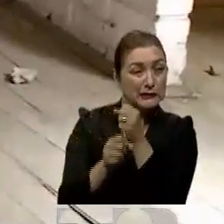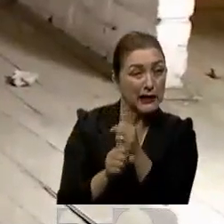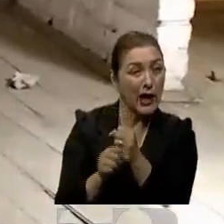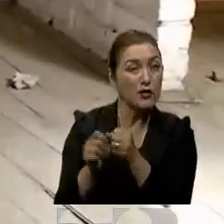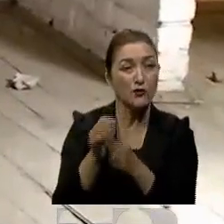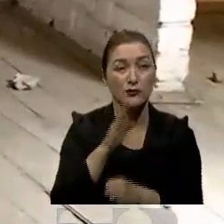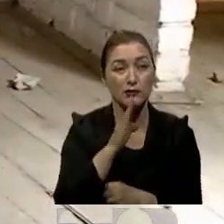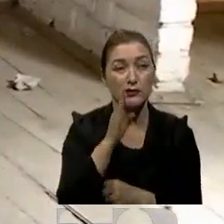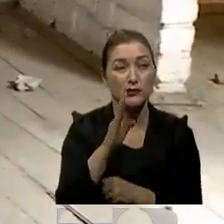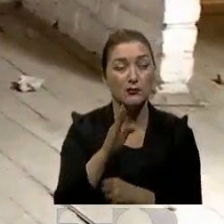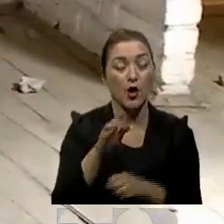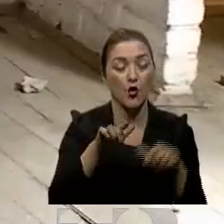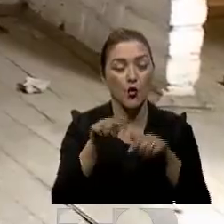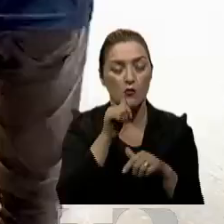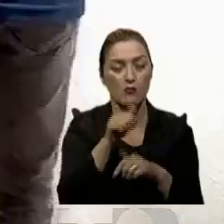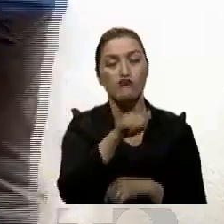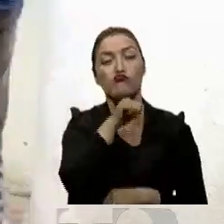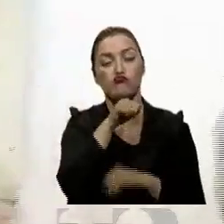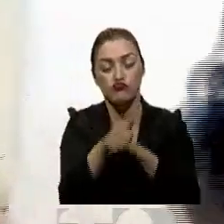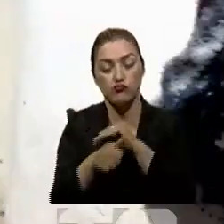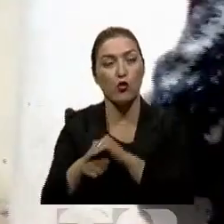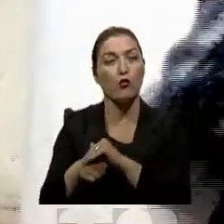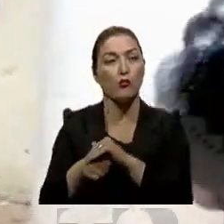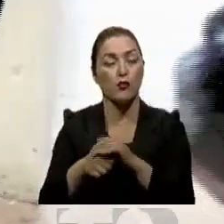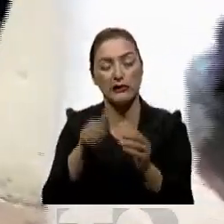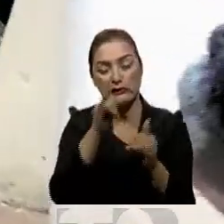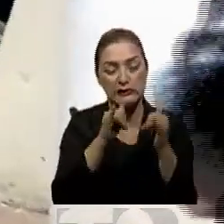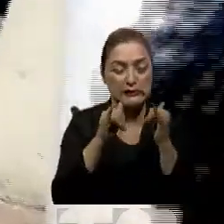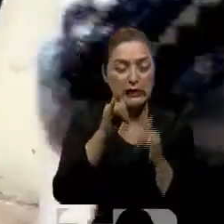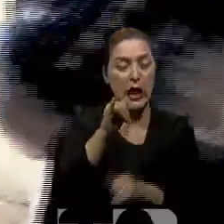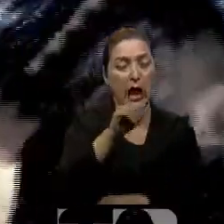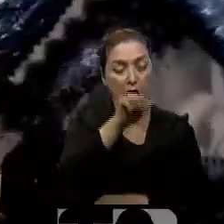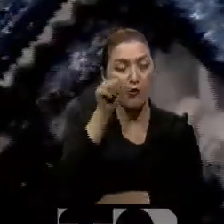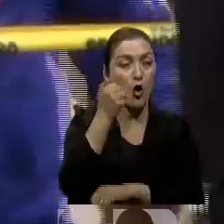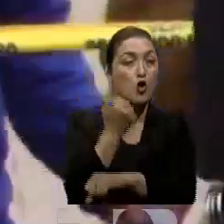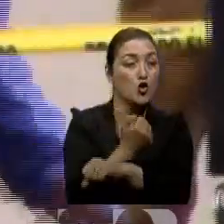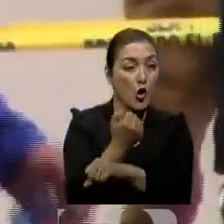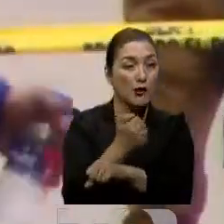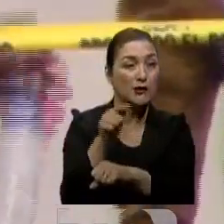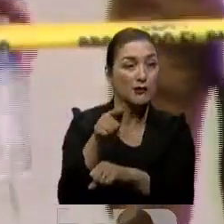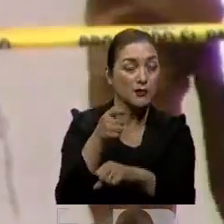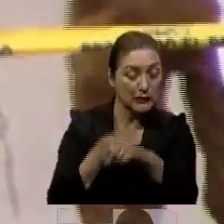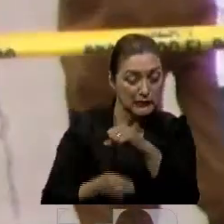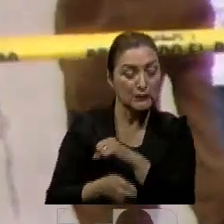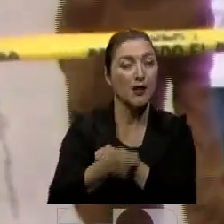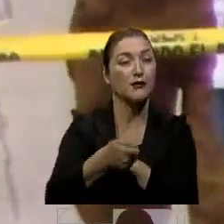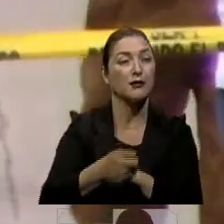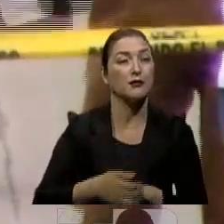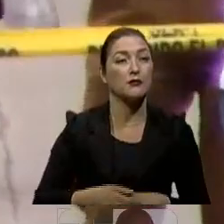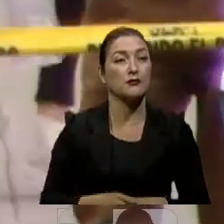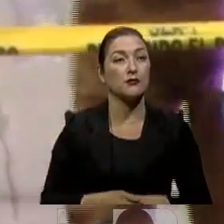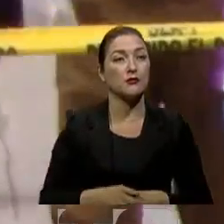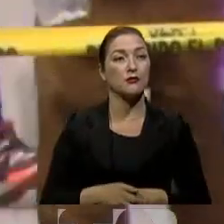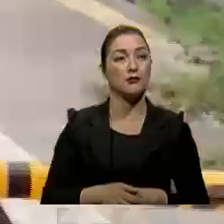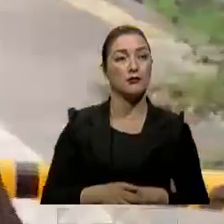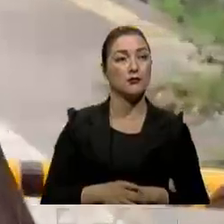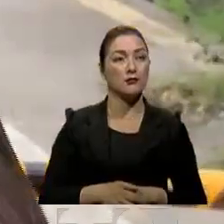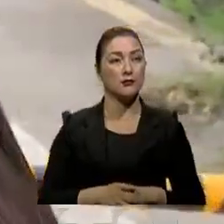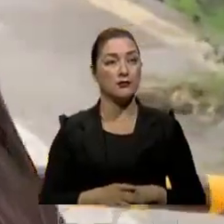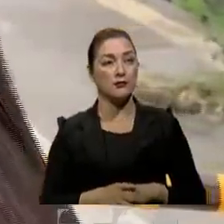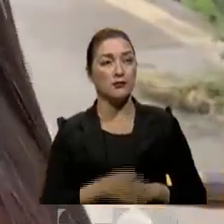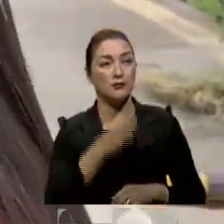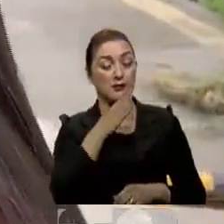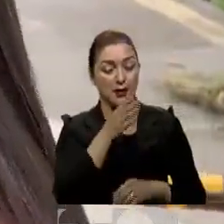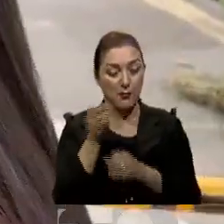forma y que sirve como guarida de delincuentes, alcohólicos y drogadictos, y que ahora fue la escena de un atroz crimen. Y cada que hacemos la limpieza,